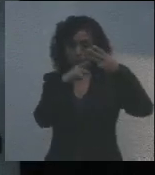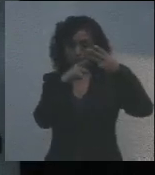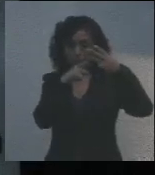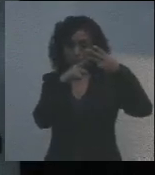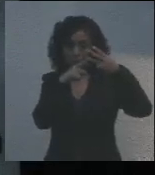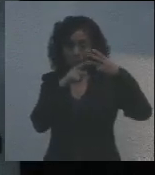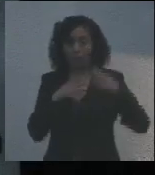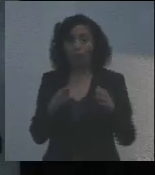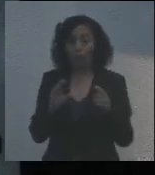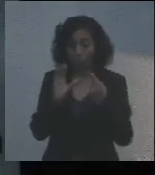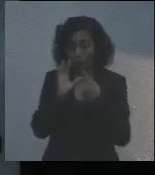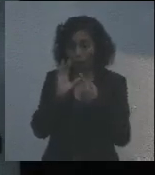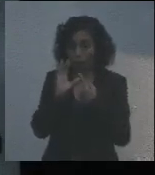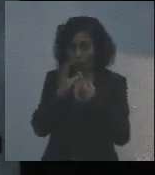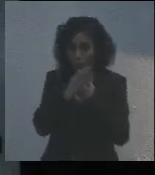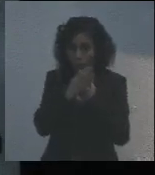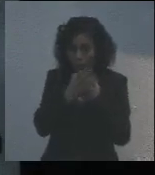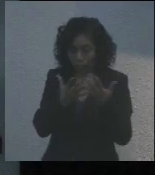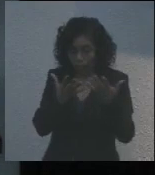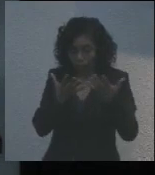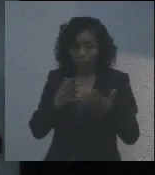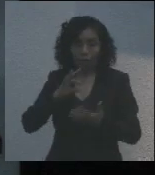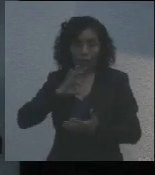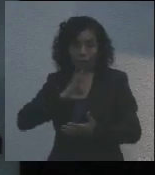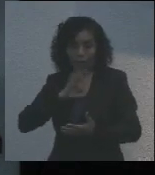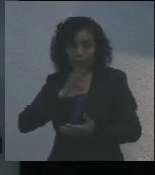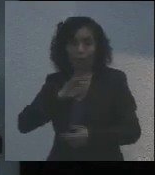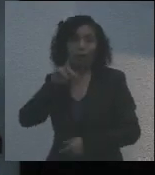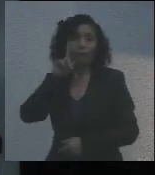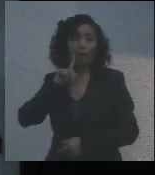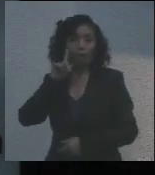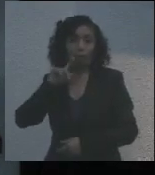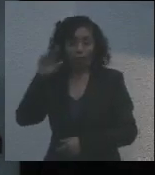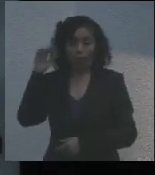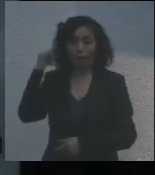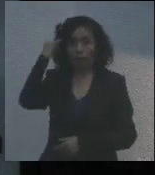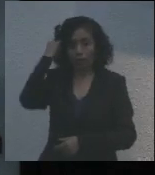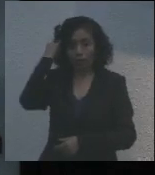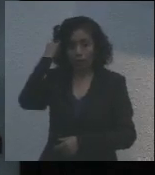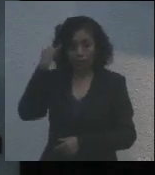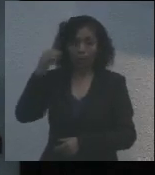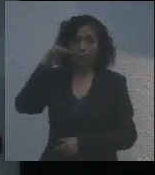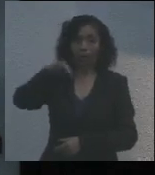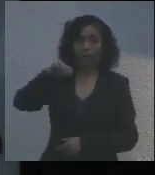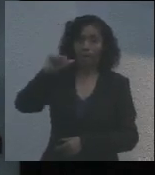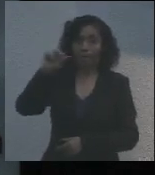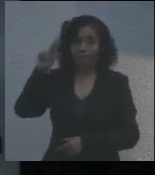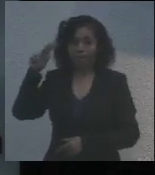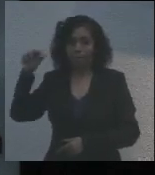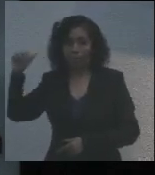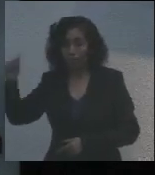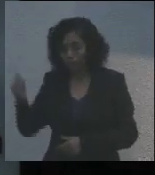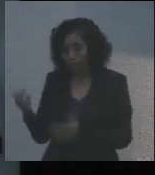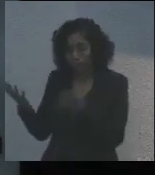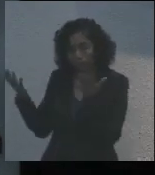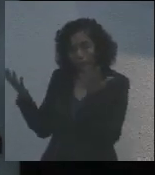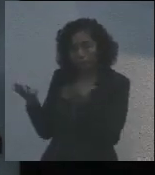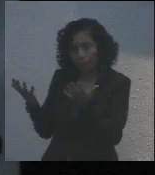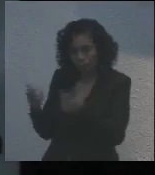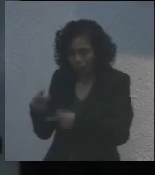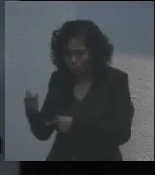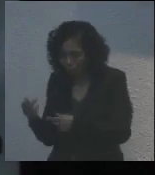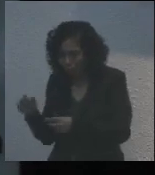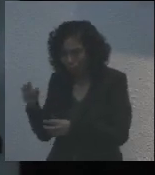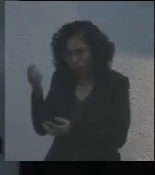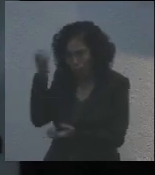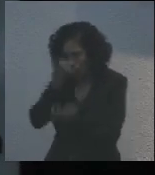la comisión dictaminadora de la medalla al mérito mujer indígena maya María petrona wicap será la misma que dictamine a